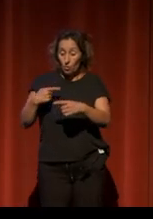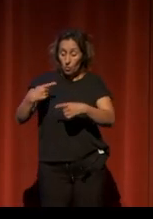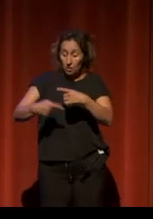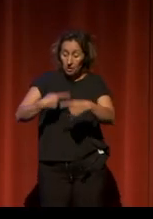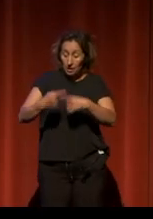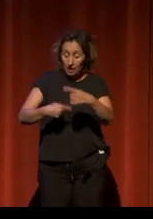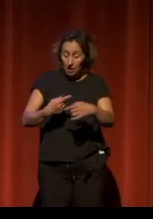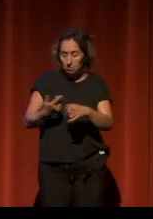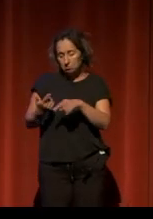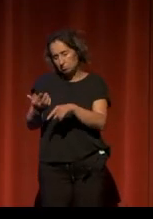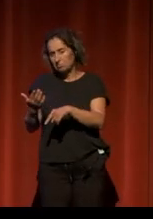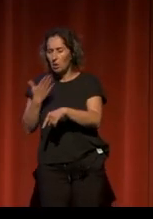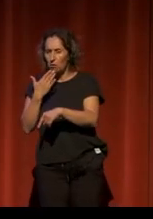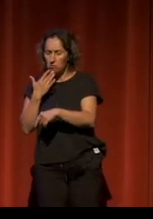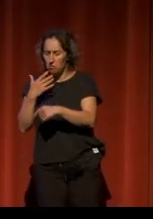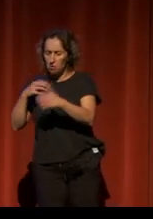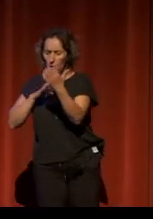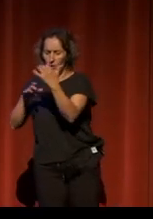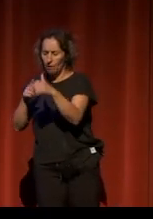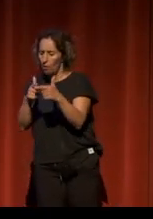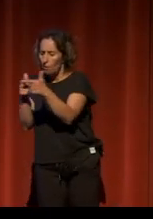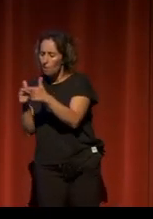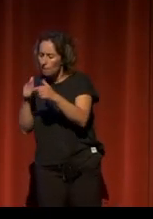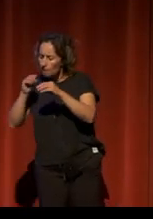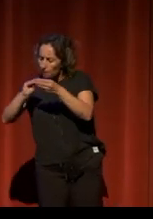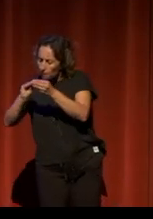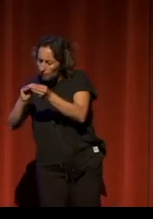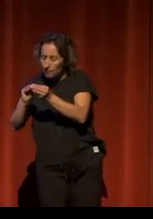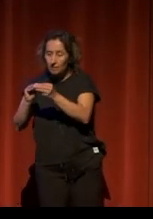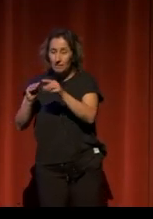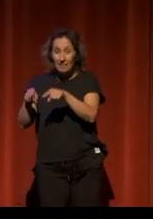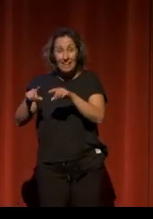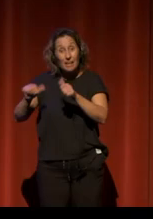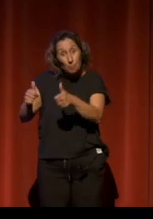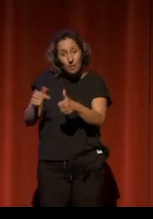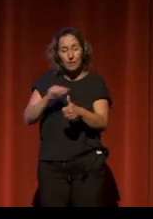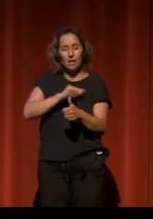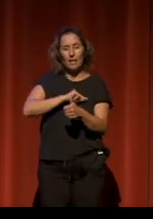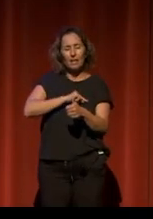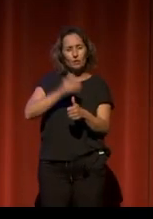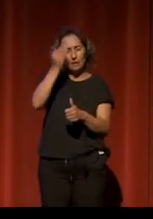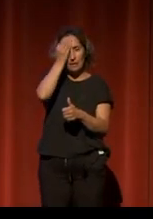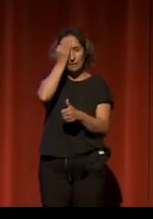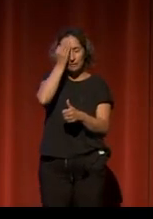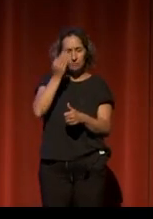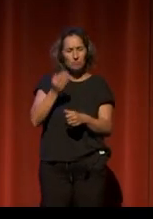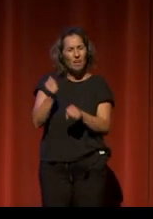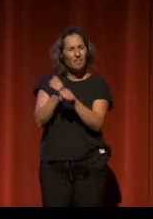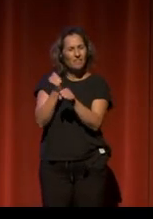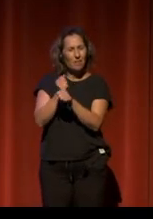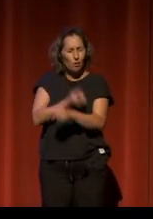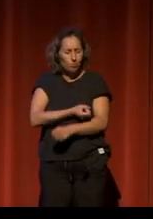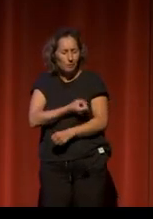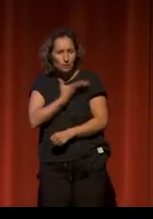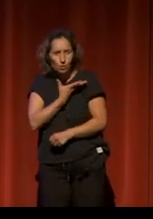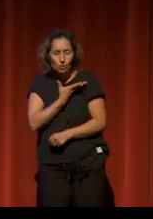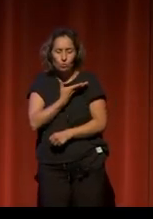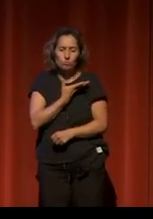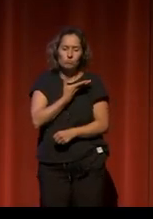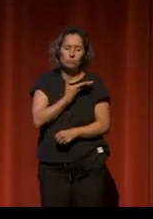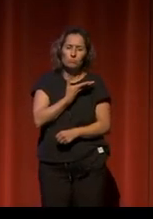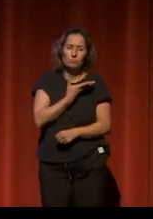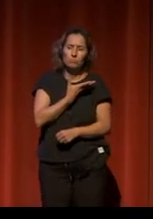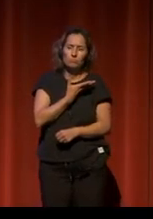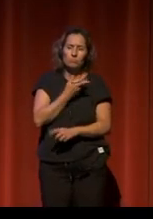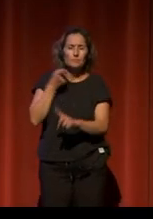más ordinarios y surge de ahí un poco la idea de la ética hacker no esta idea de personas que trabajan con pasión que trabajan no